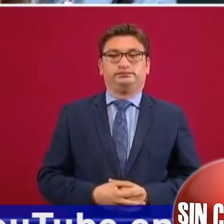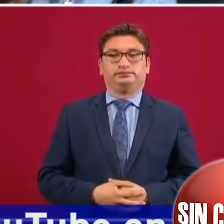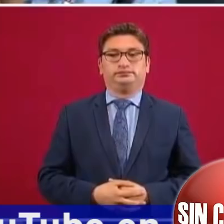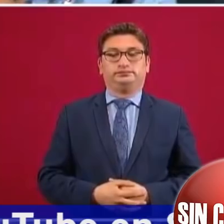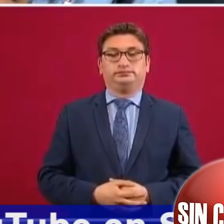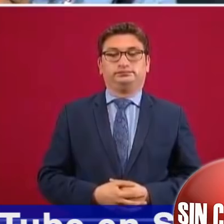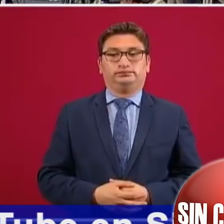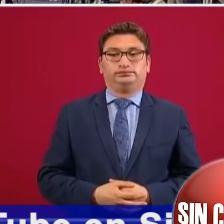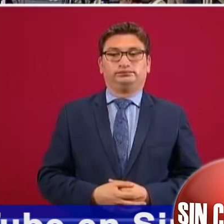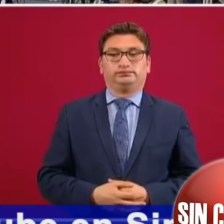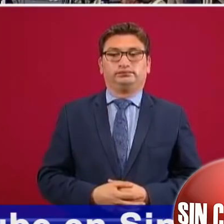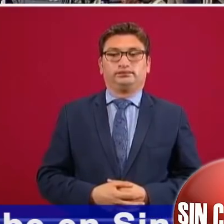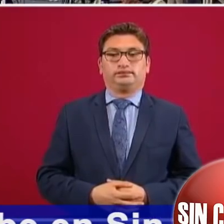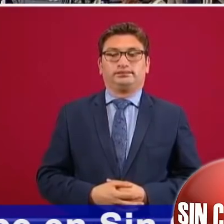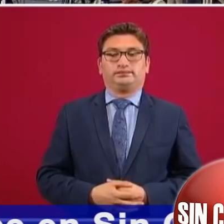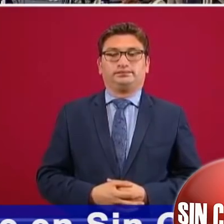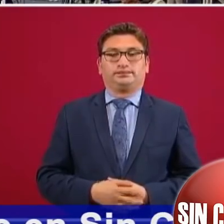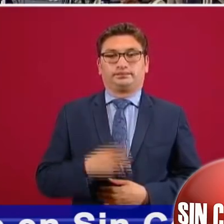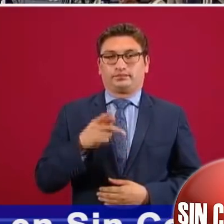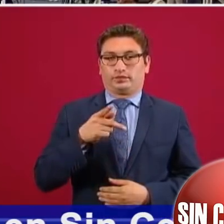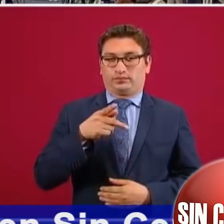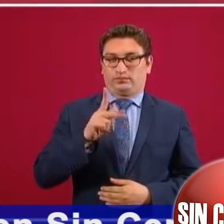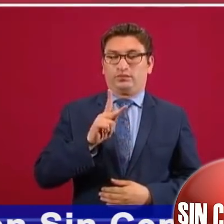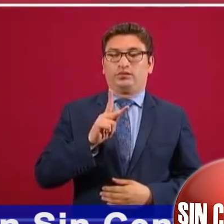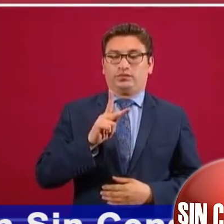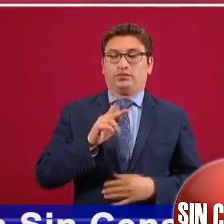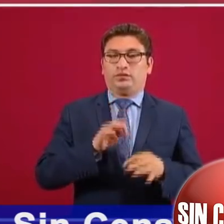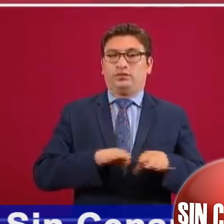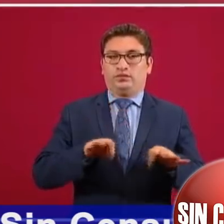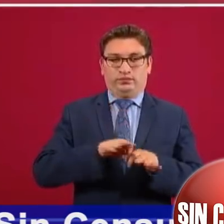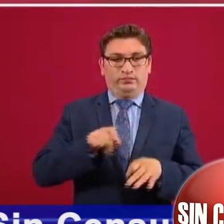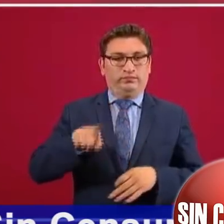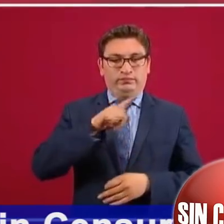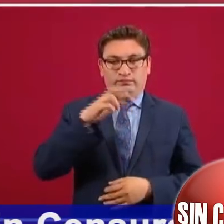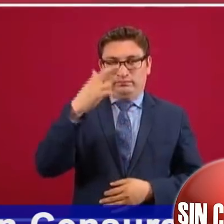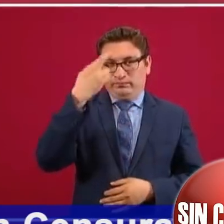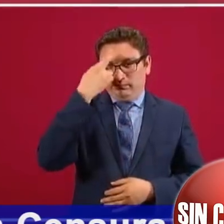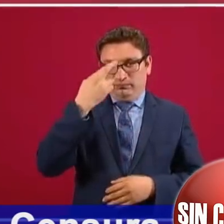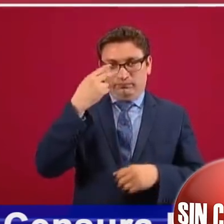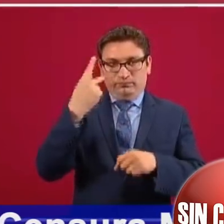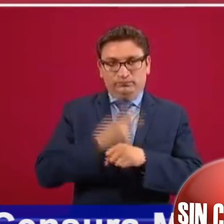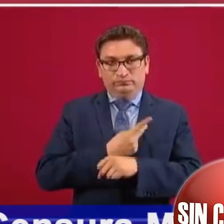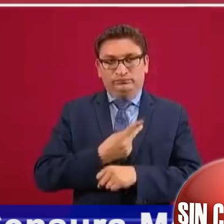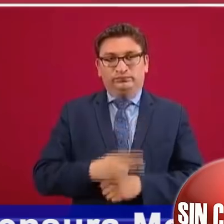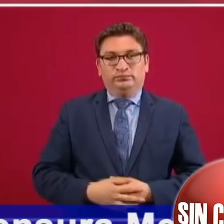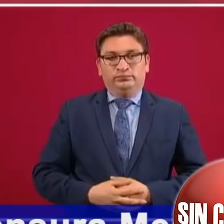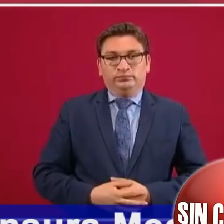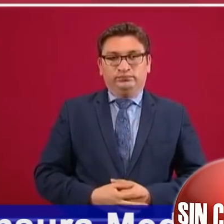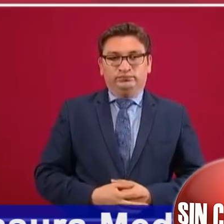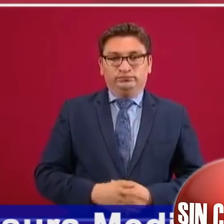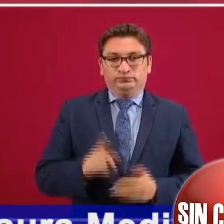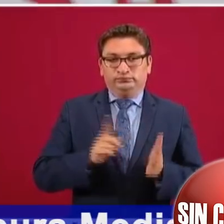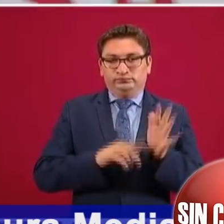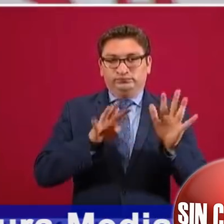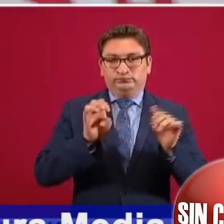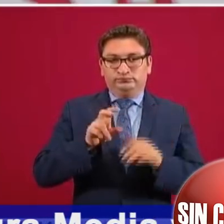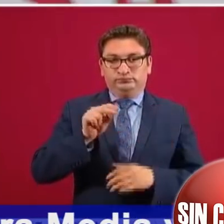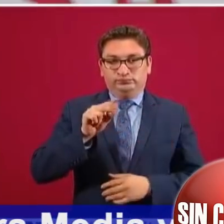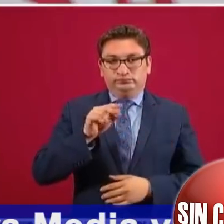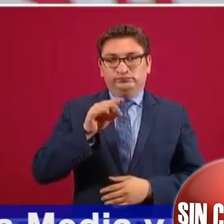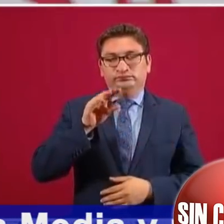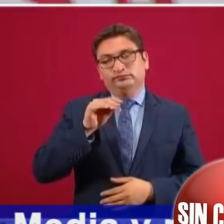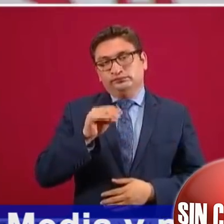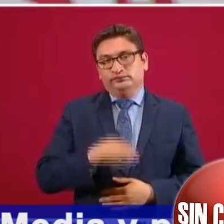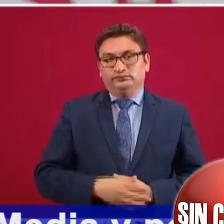pero sería bueno que se recordara qué pasó en los años 80, en los